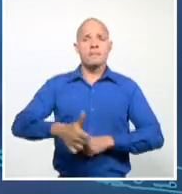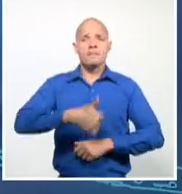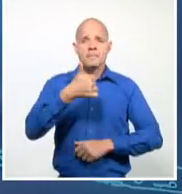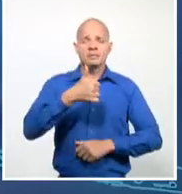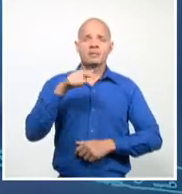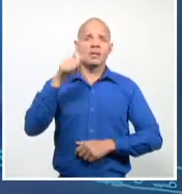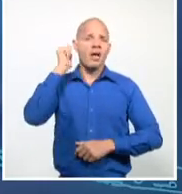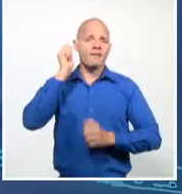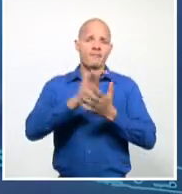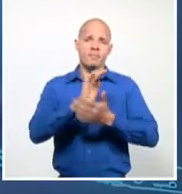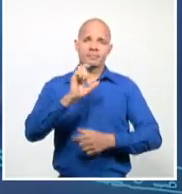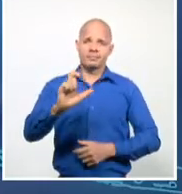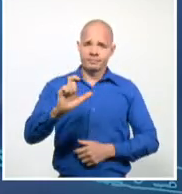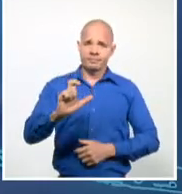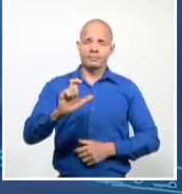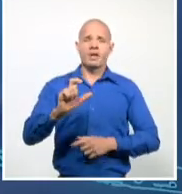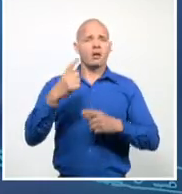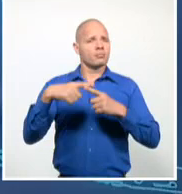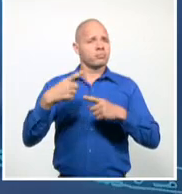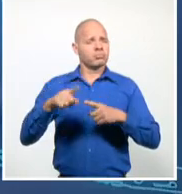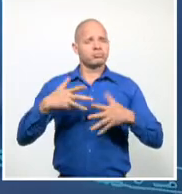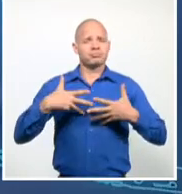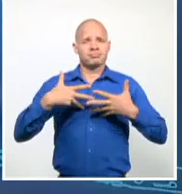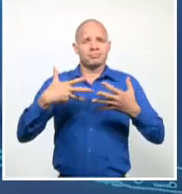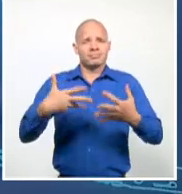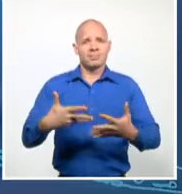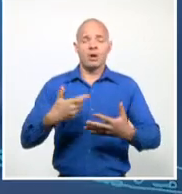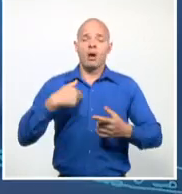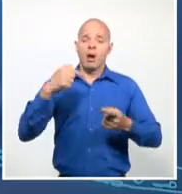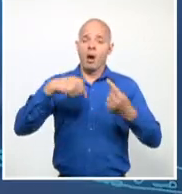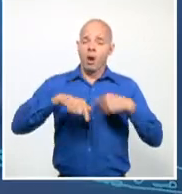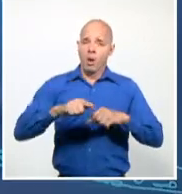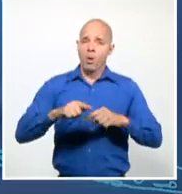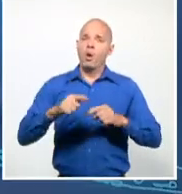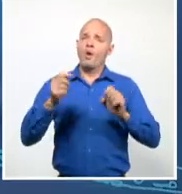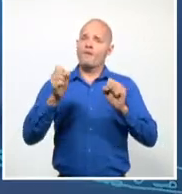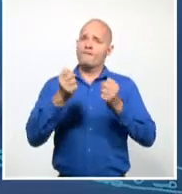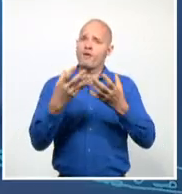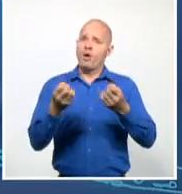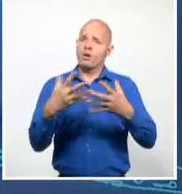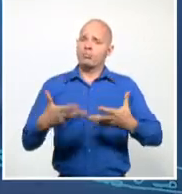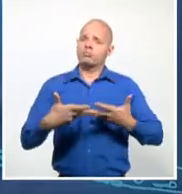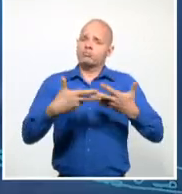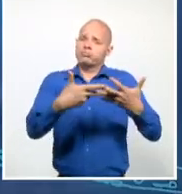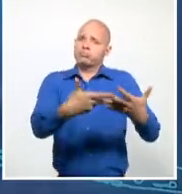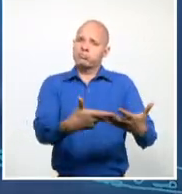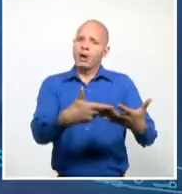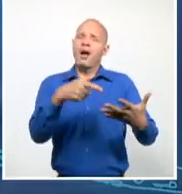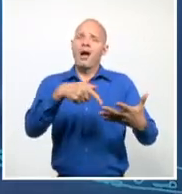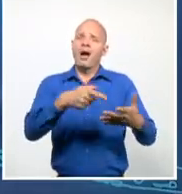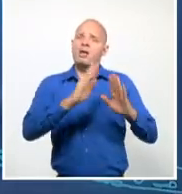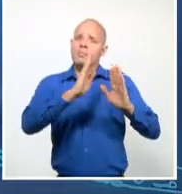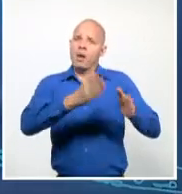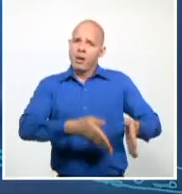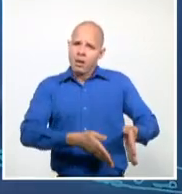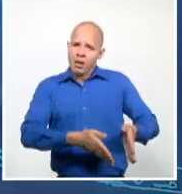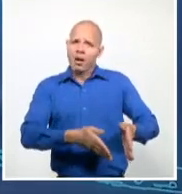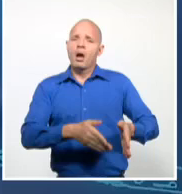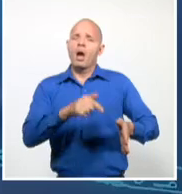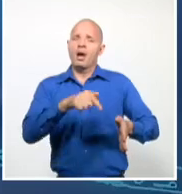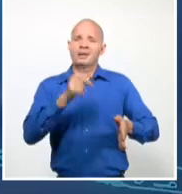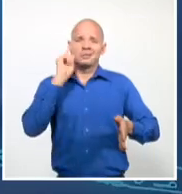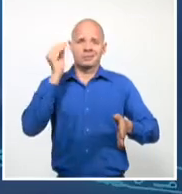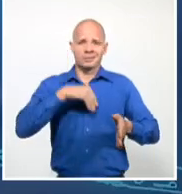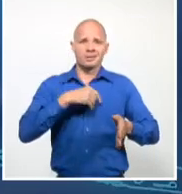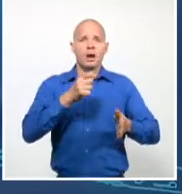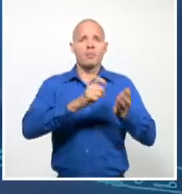Este martes fue depositada una ofrenda floral para la heroína de la Sierra y el Llano en el sitial donde descansan sus cenizas en el